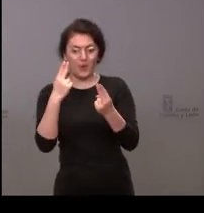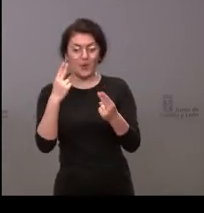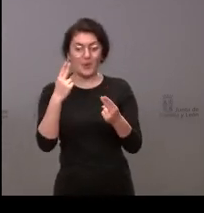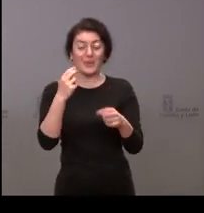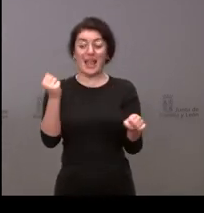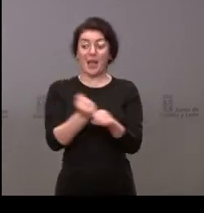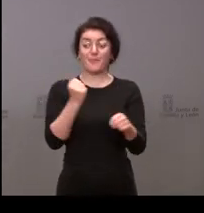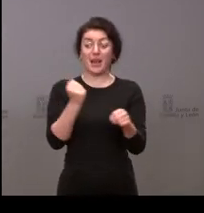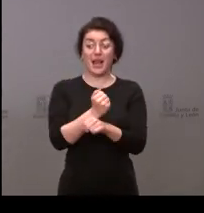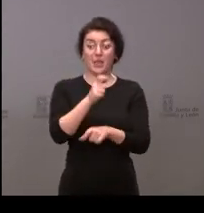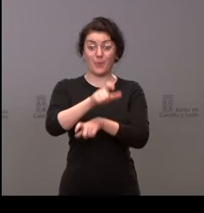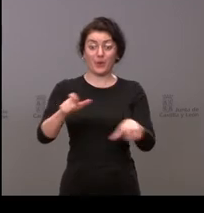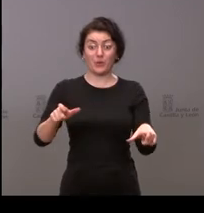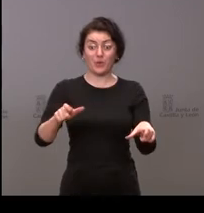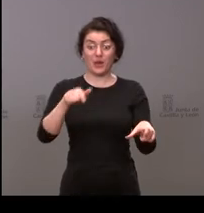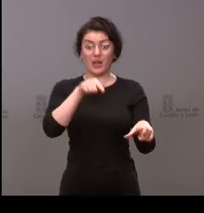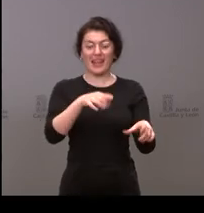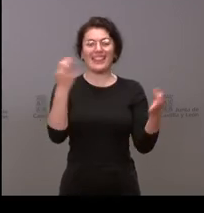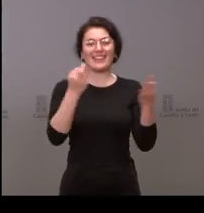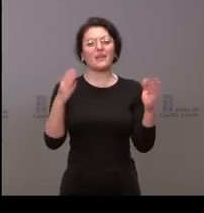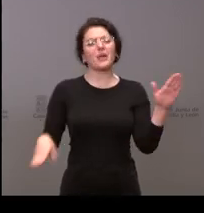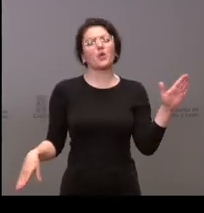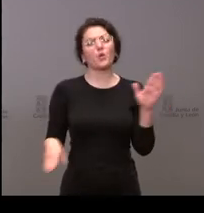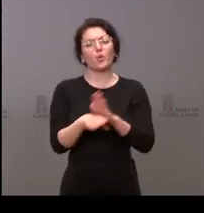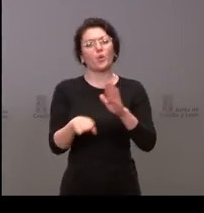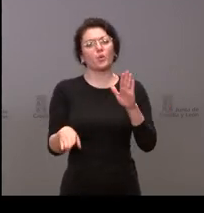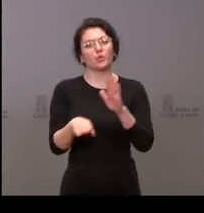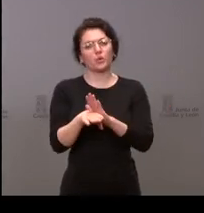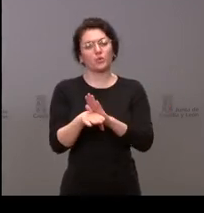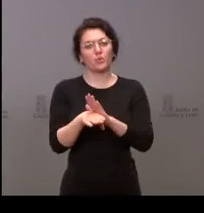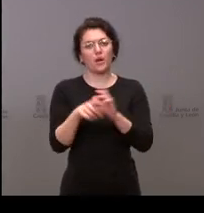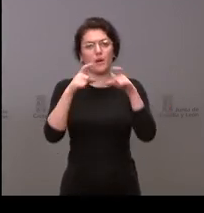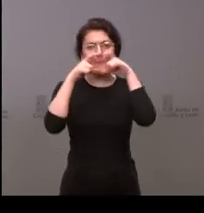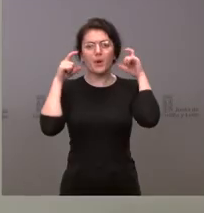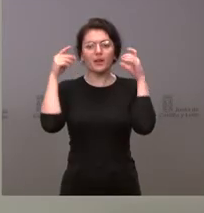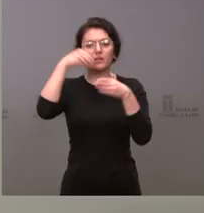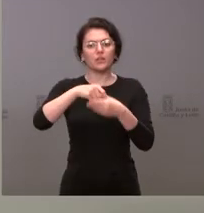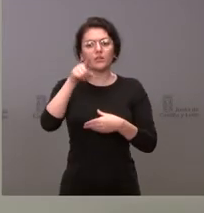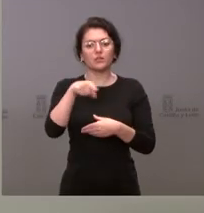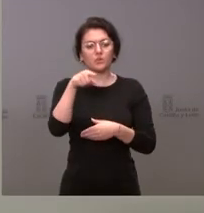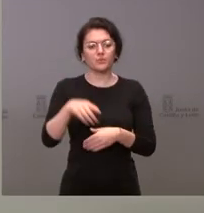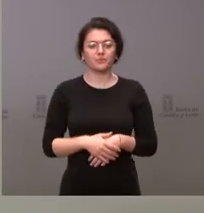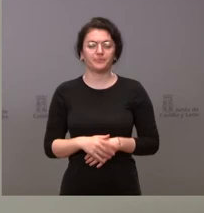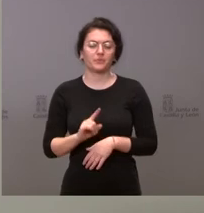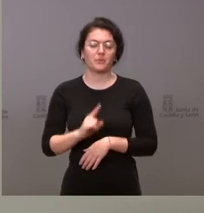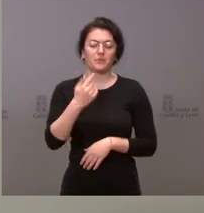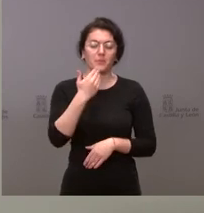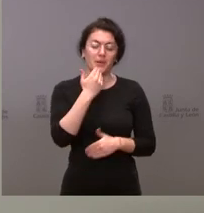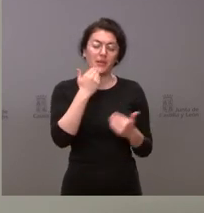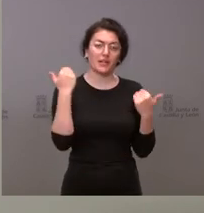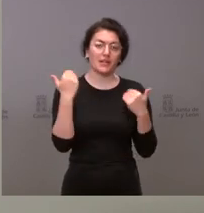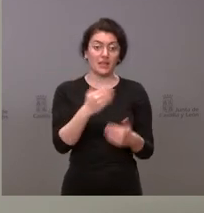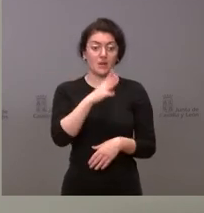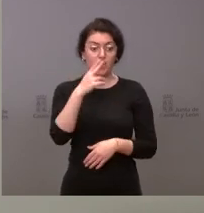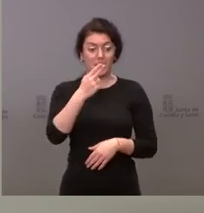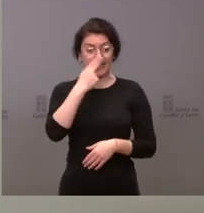que seguir llevando la mascarilla en interiores en los próximos días primero le agradezco su